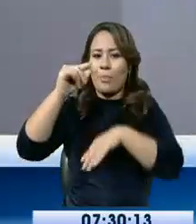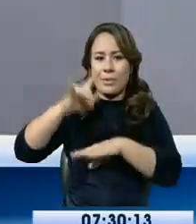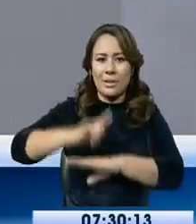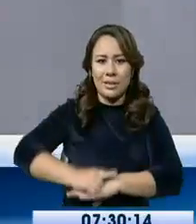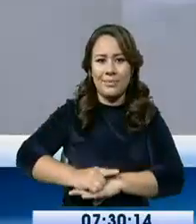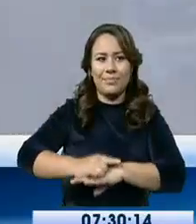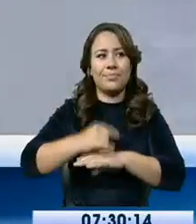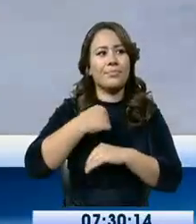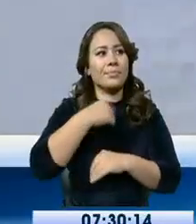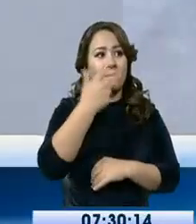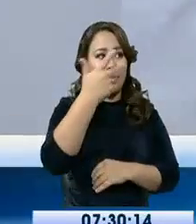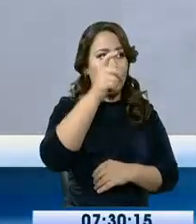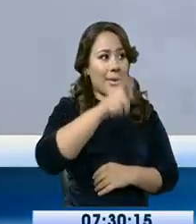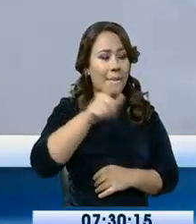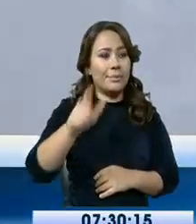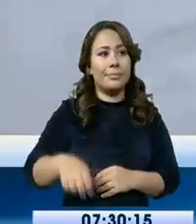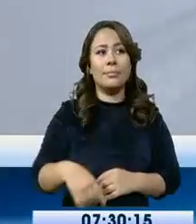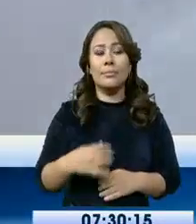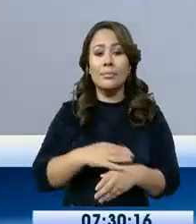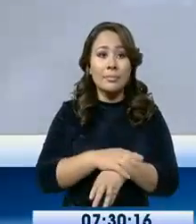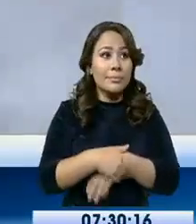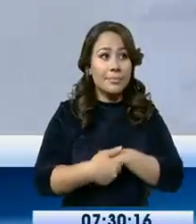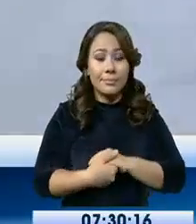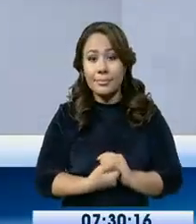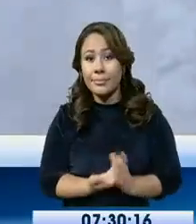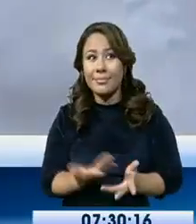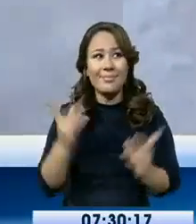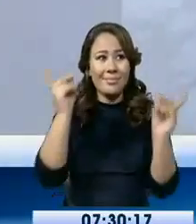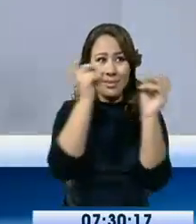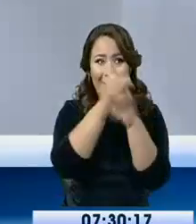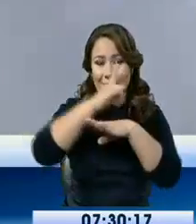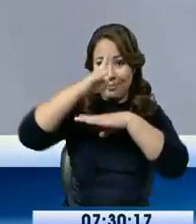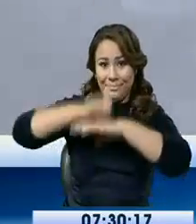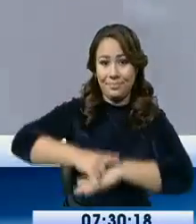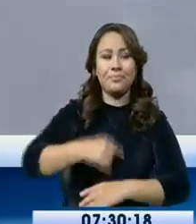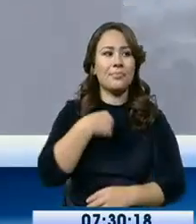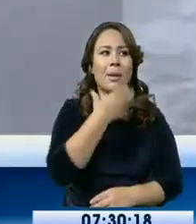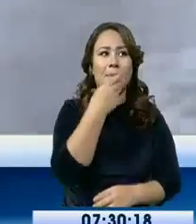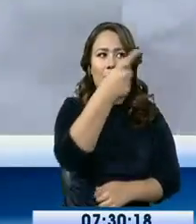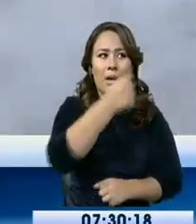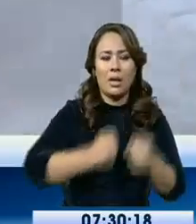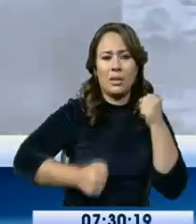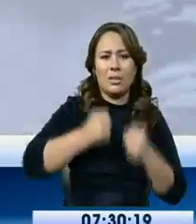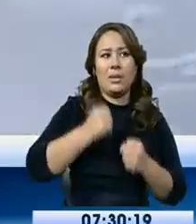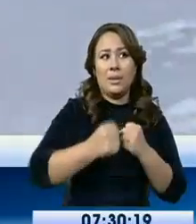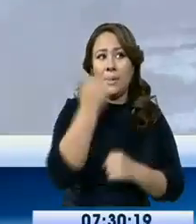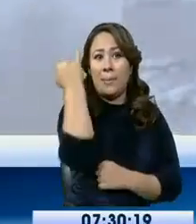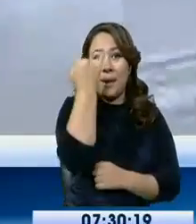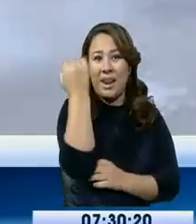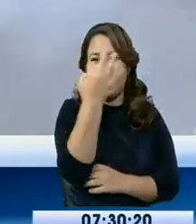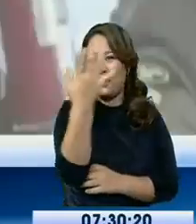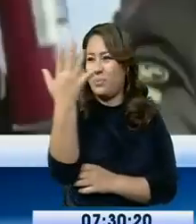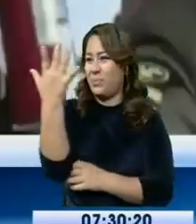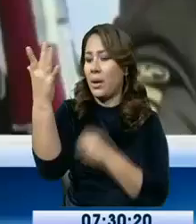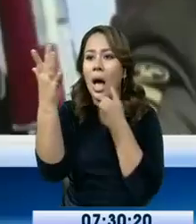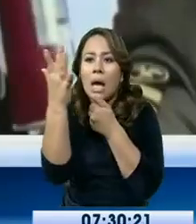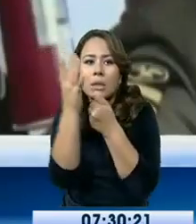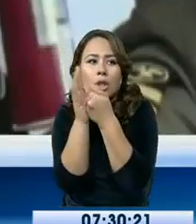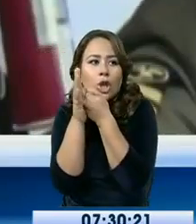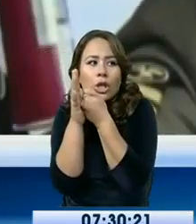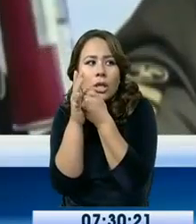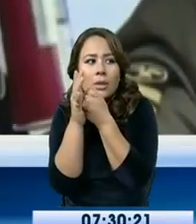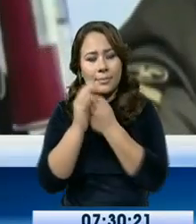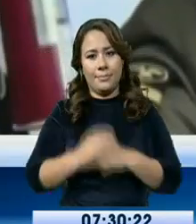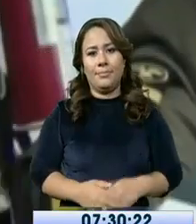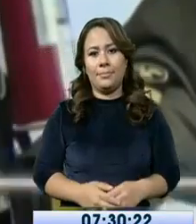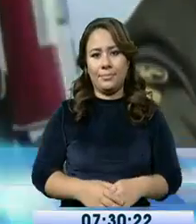Los tres ocupantes de la fibra aprovecharon que el helicóptero no podía aterrizar para correr y refugiarse en medio de la vegetación. Se metieron a